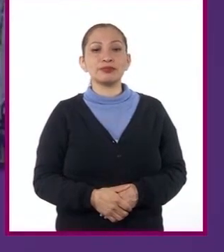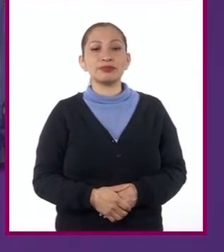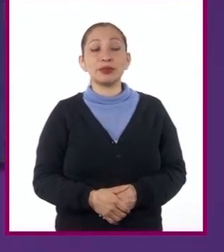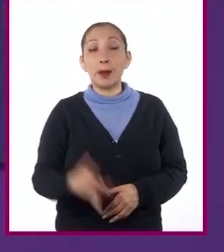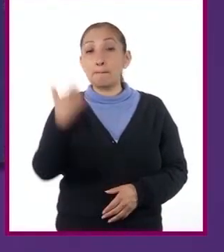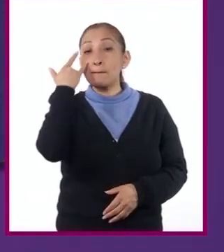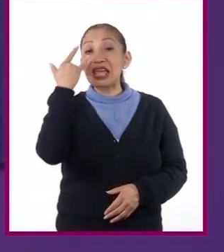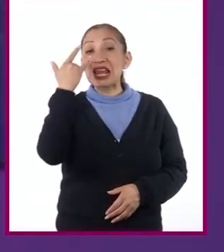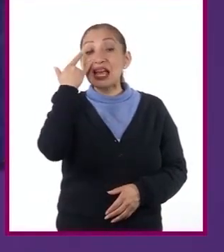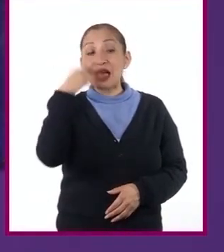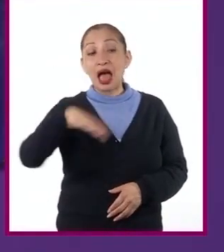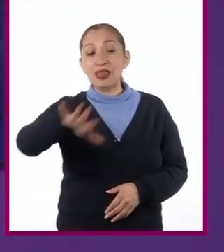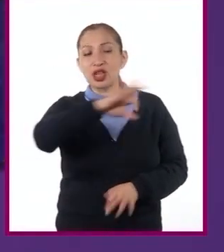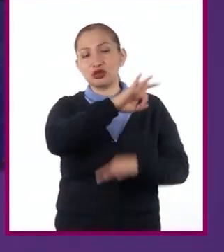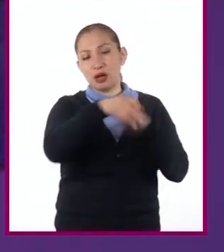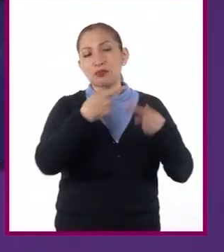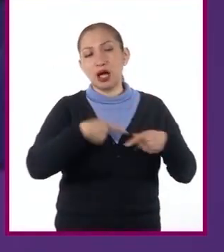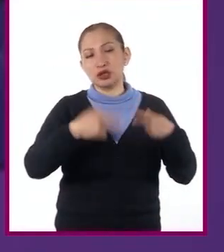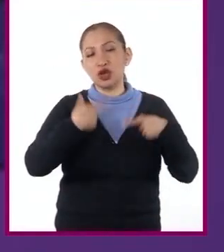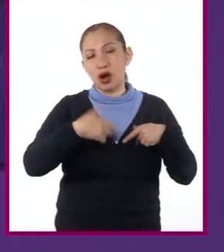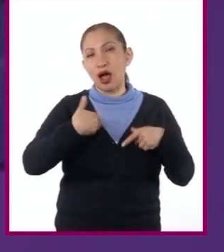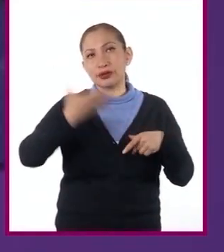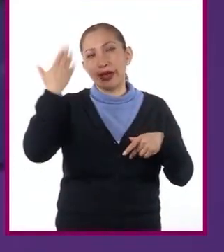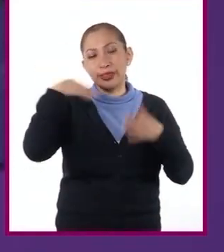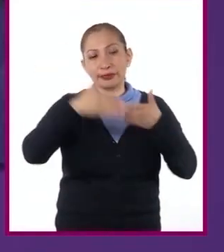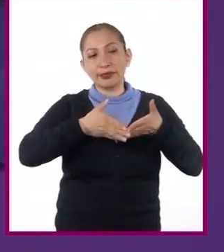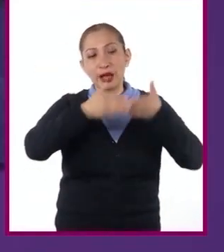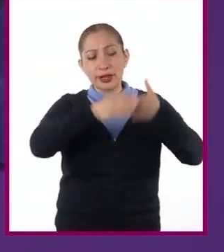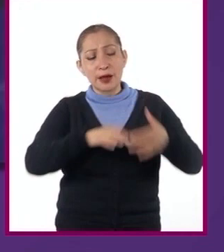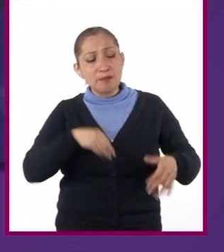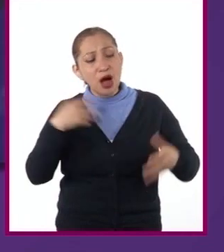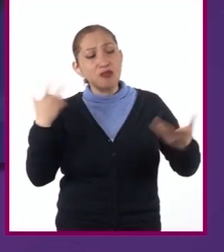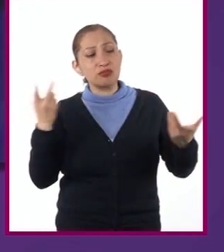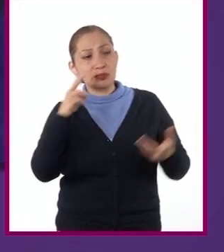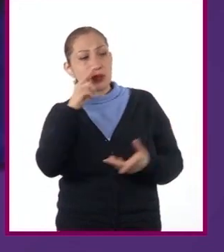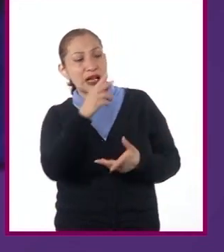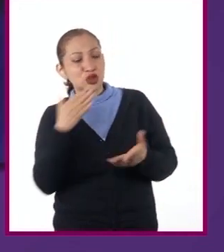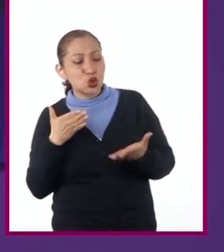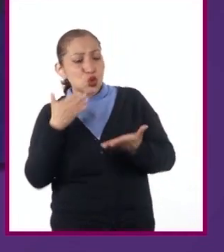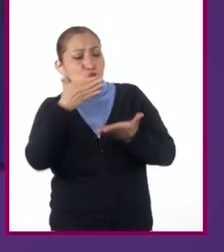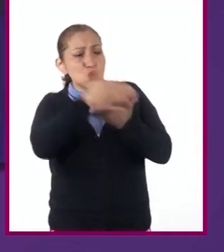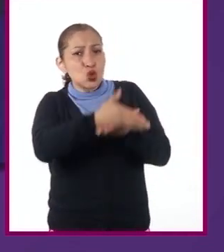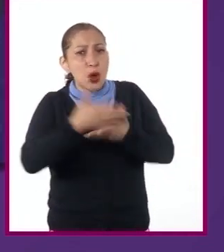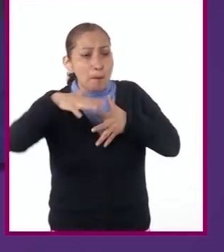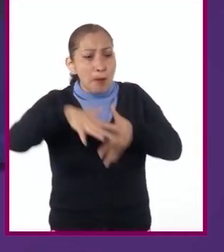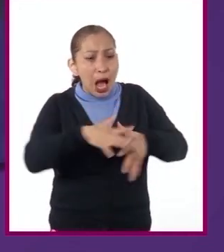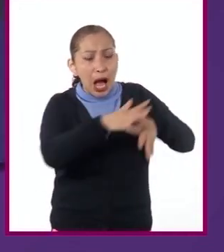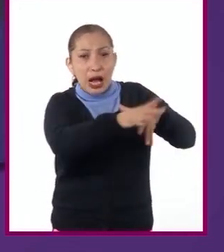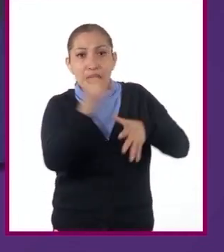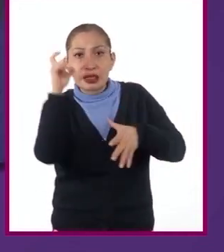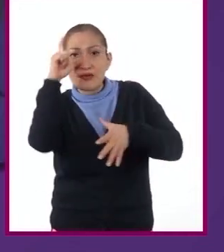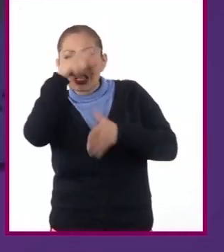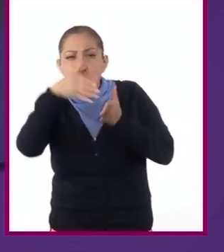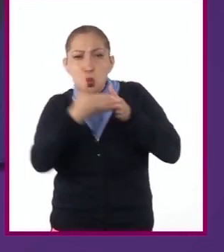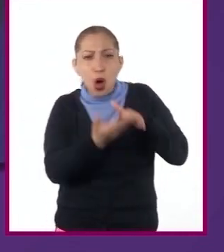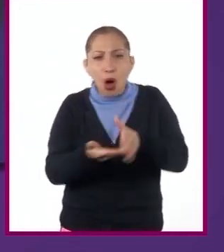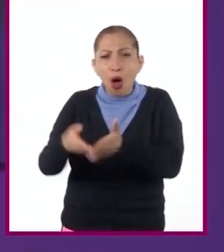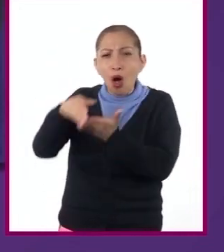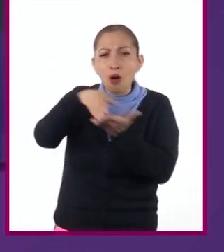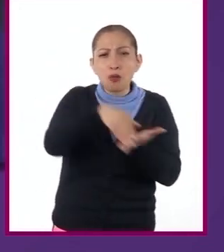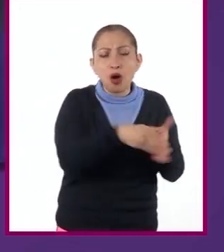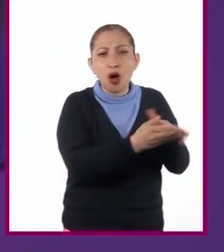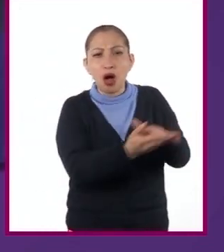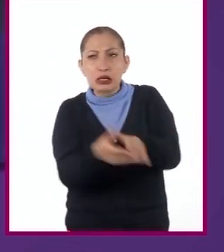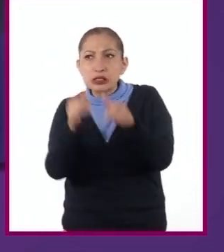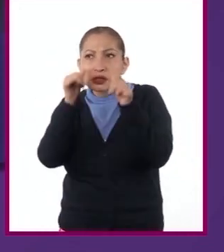Los piratas, como todos los navegantes de su época, se enfrentaron al reto de atravesar los océanos en difíciles travesías.